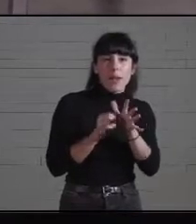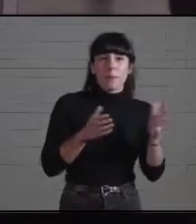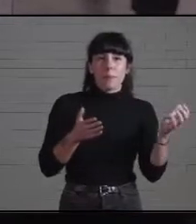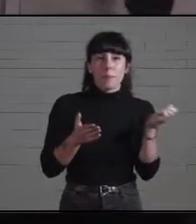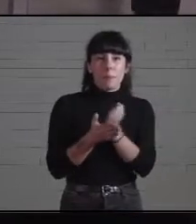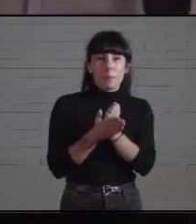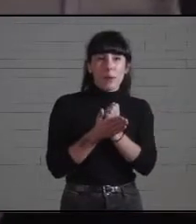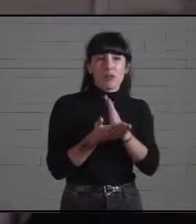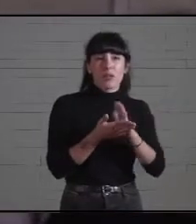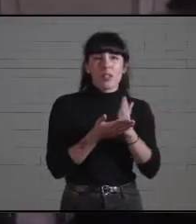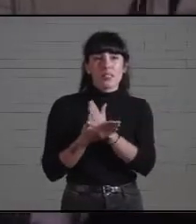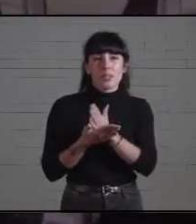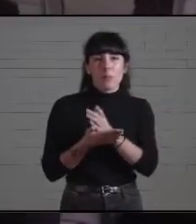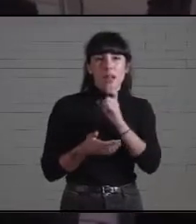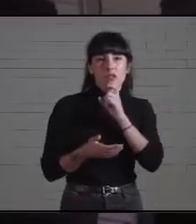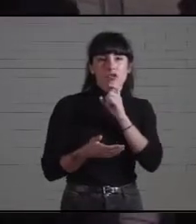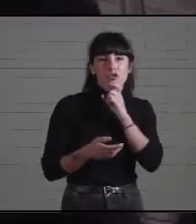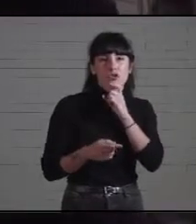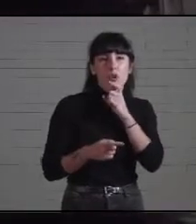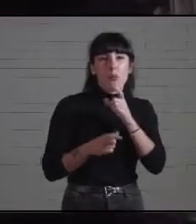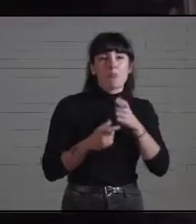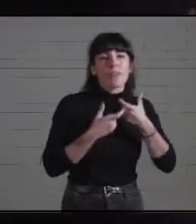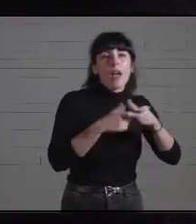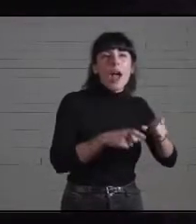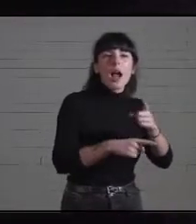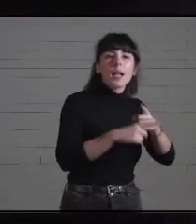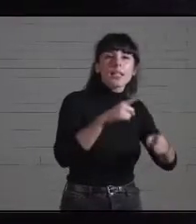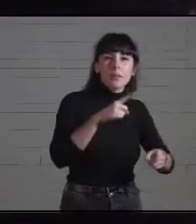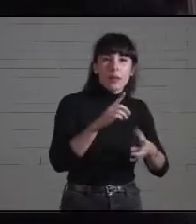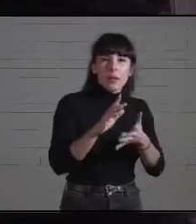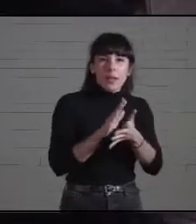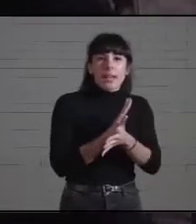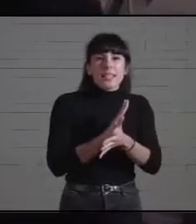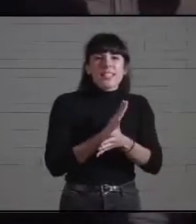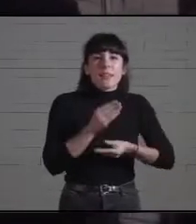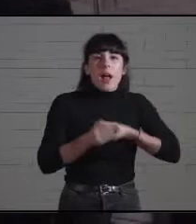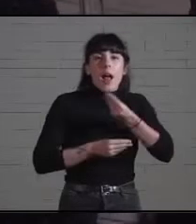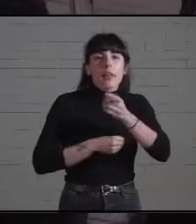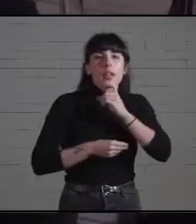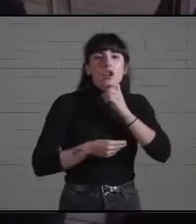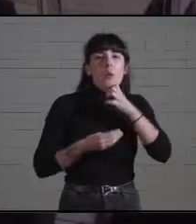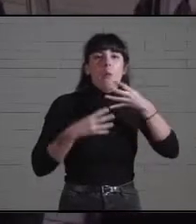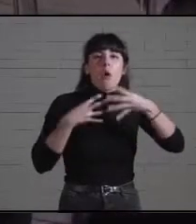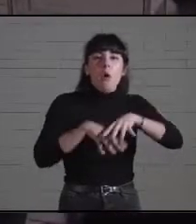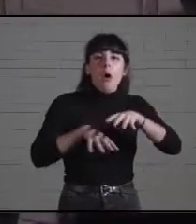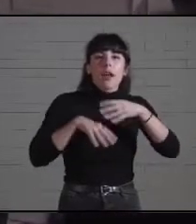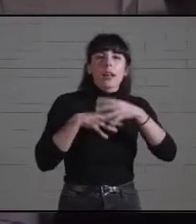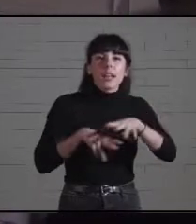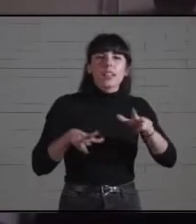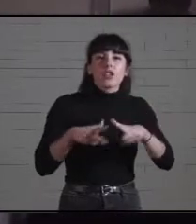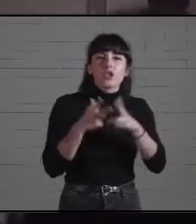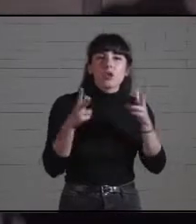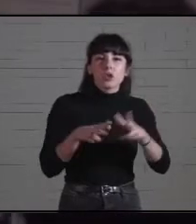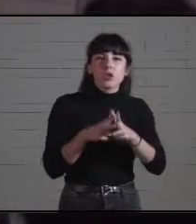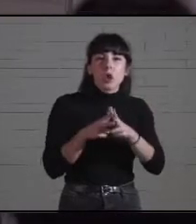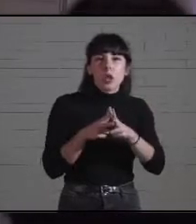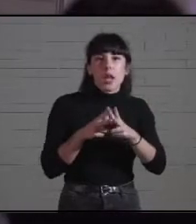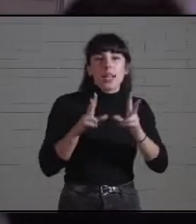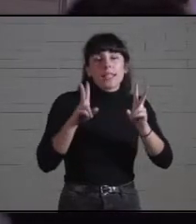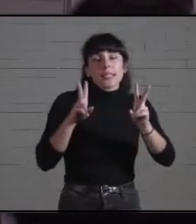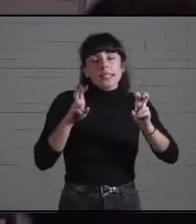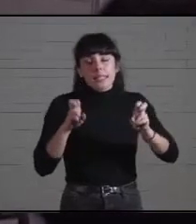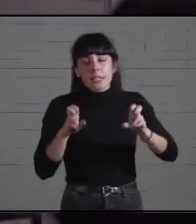porque se habían hecho a través de redes sociales, de bolas de nieve. Y había muy pocas encuestas representativas. Claro, las